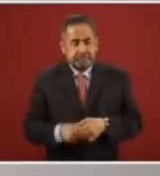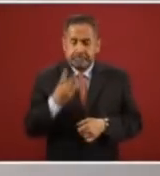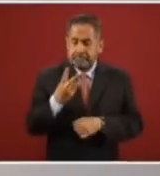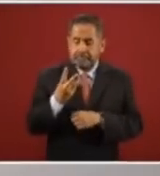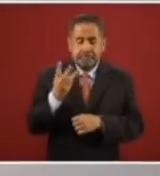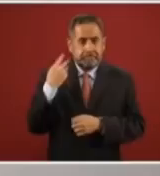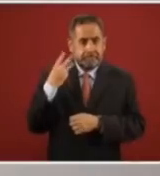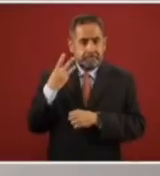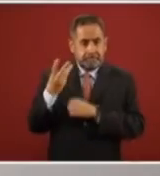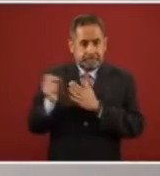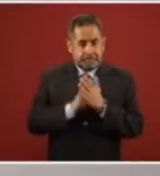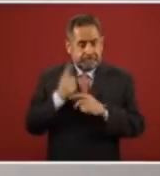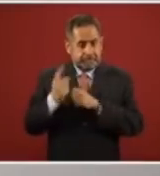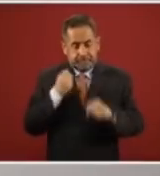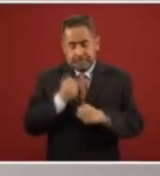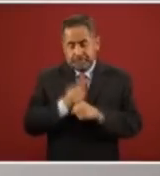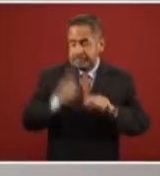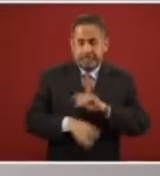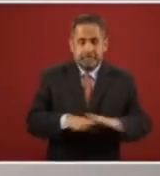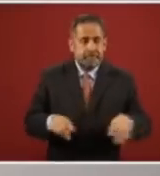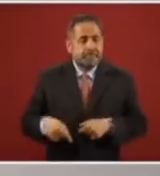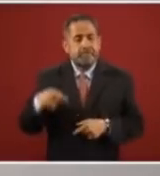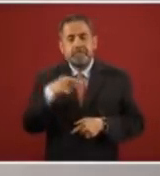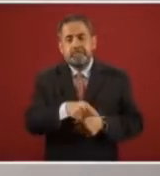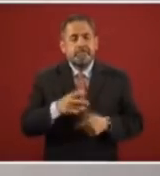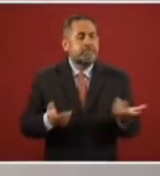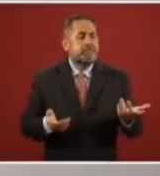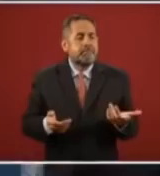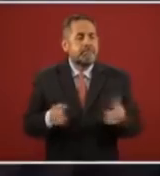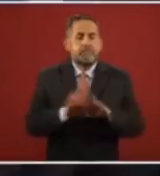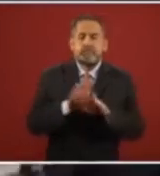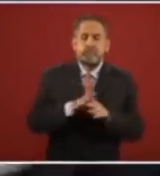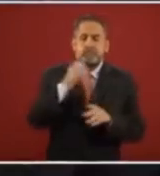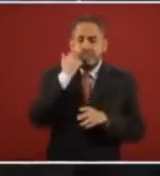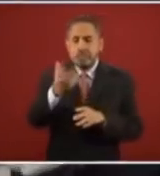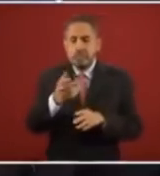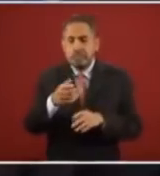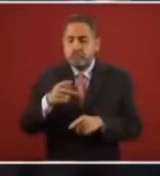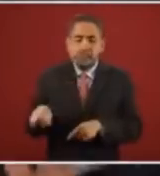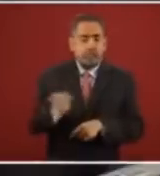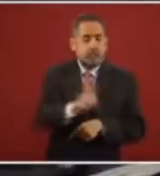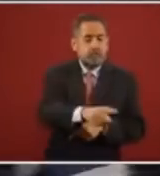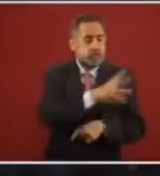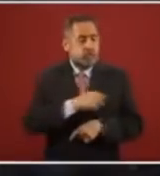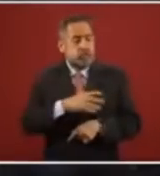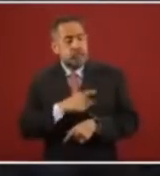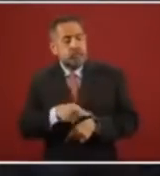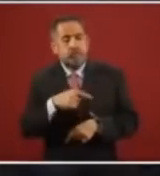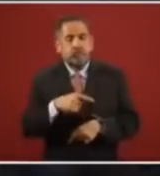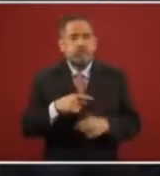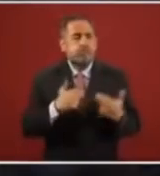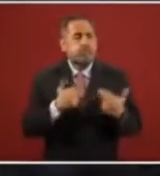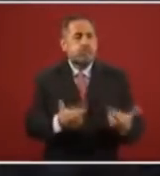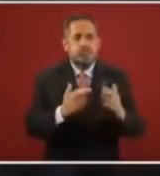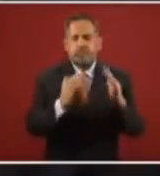pasado, y llegaba hasta tratar de construirle un chalet a su hijo en Mazatlán